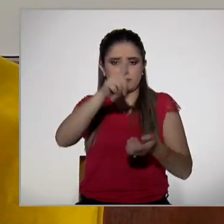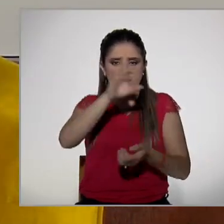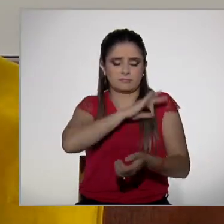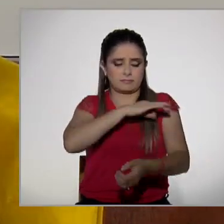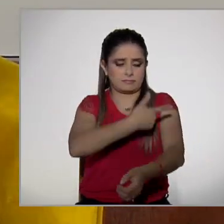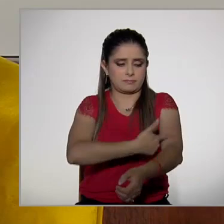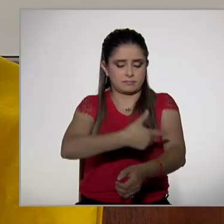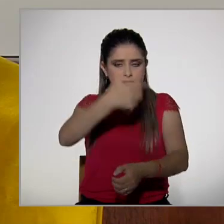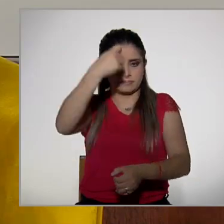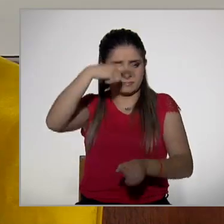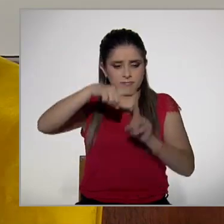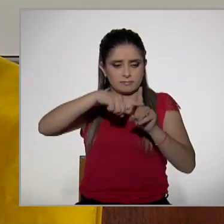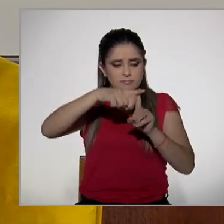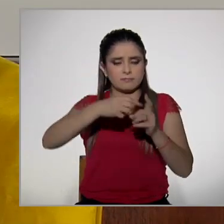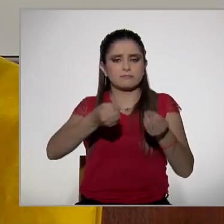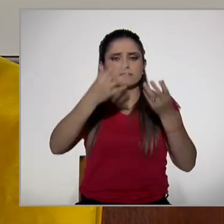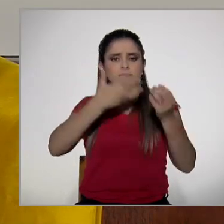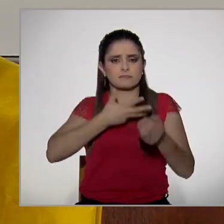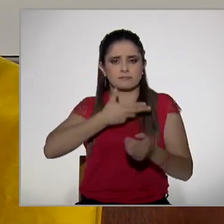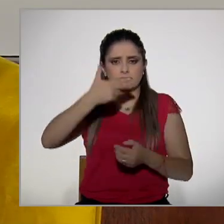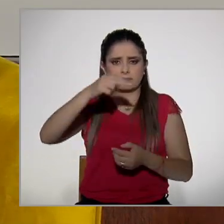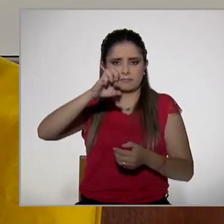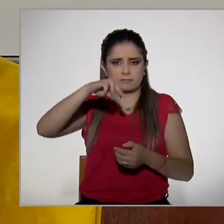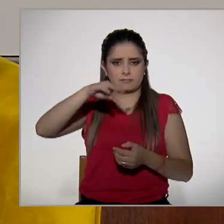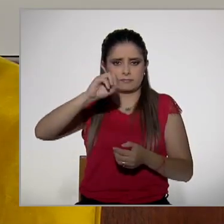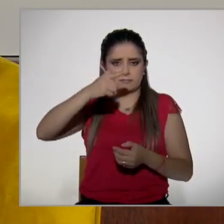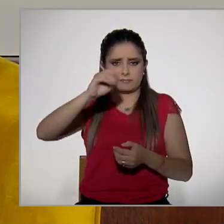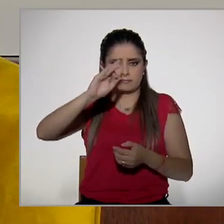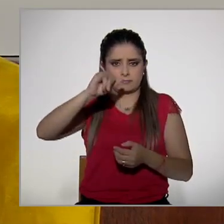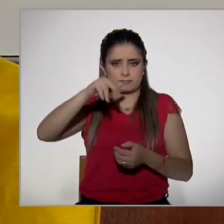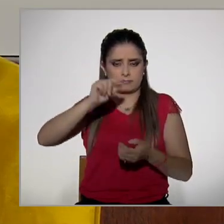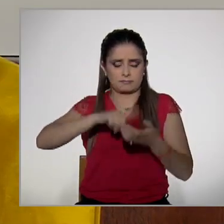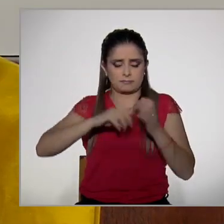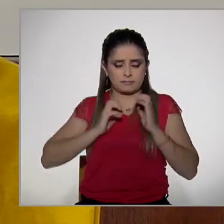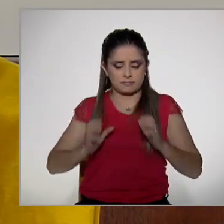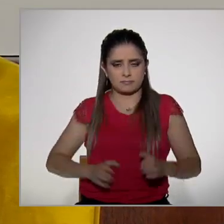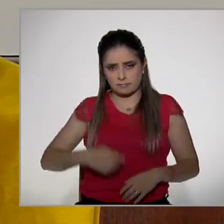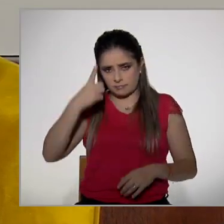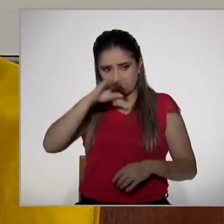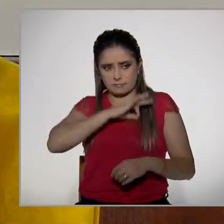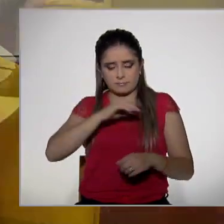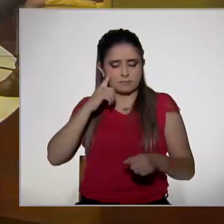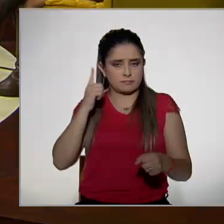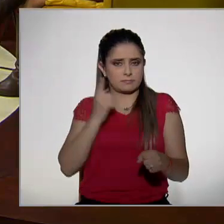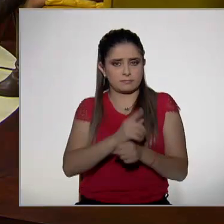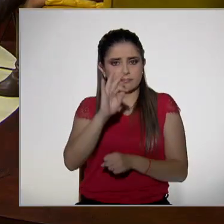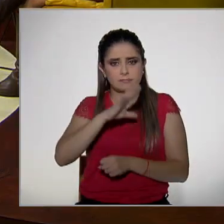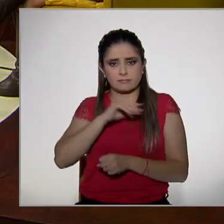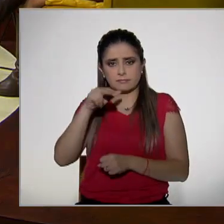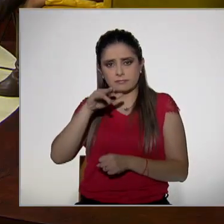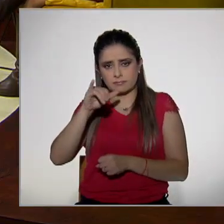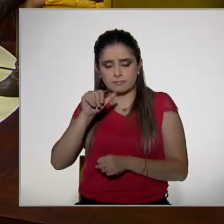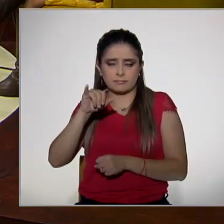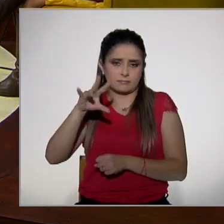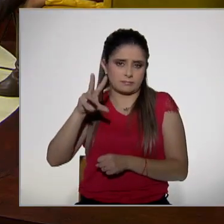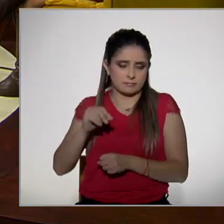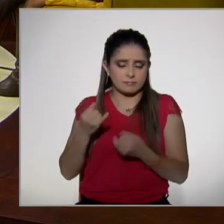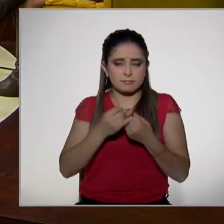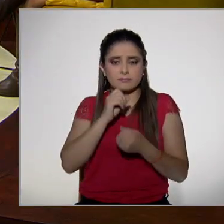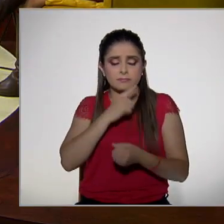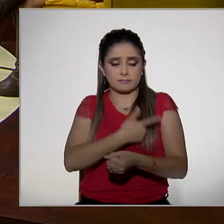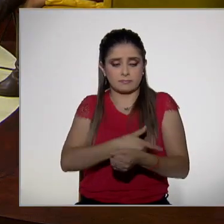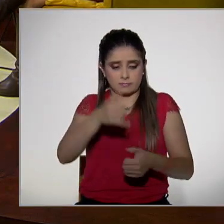matica la puedo hacer cualquier le puedo hacer a cualquier persona no hay contraindicación y dependiendo de lo que hay ahí se hacen otros estudios para que